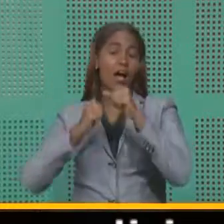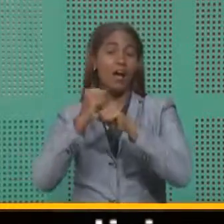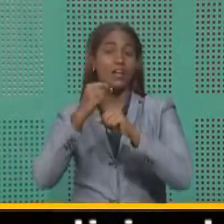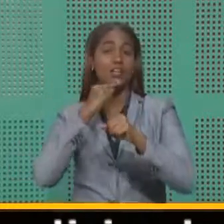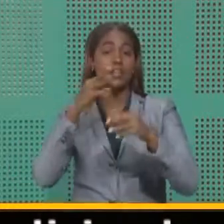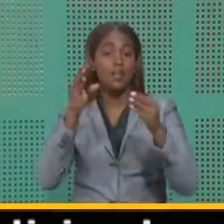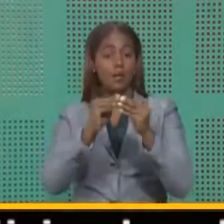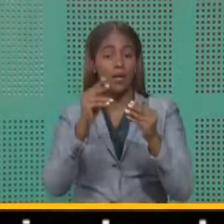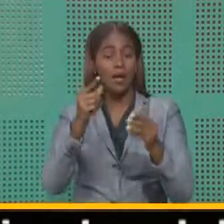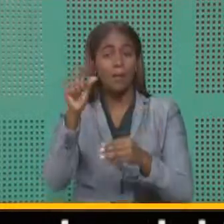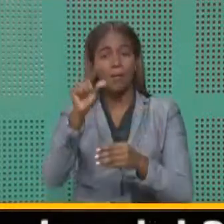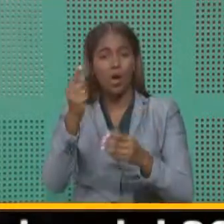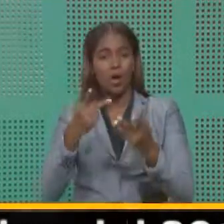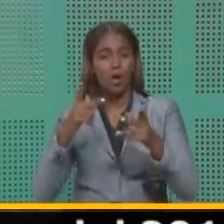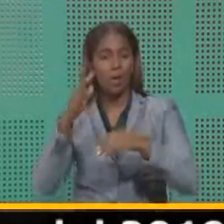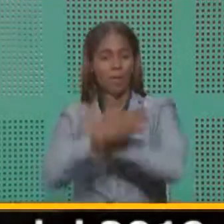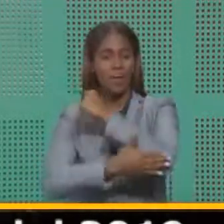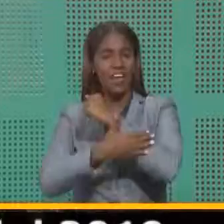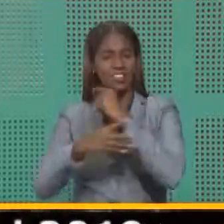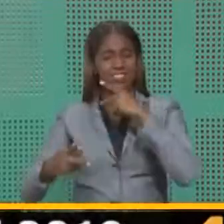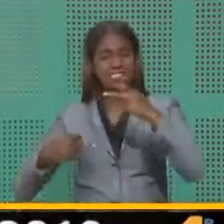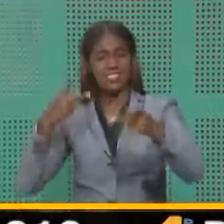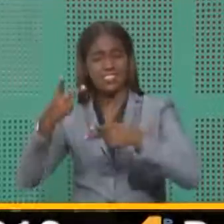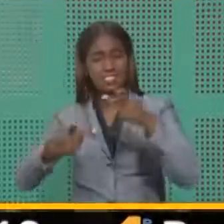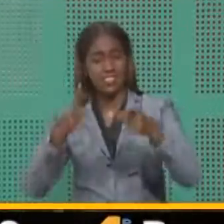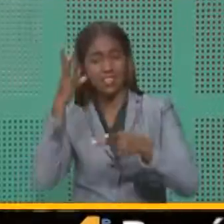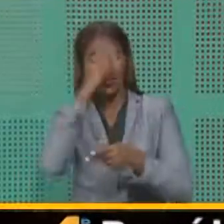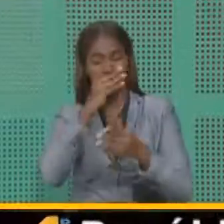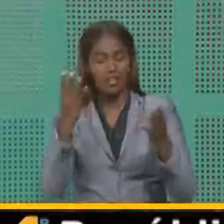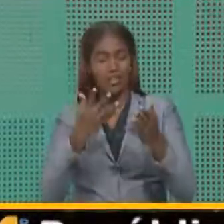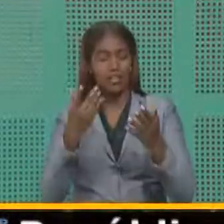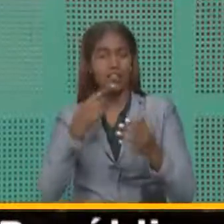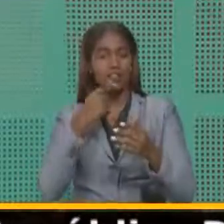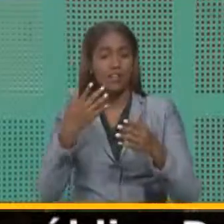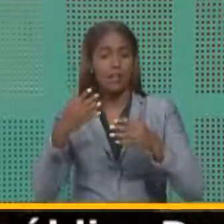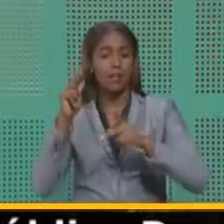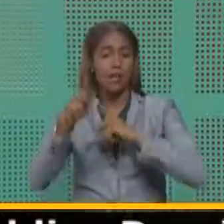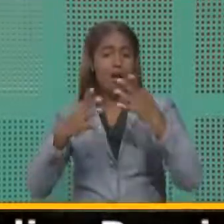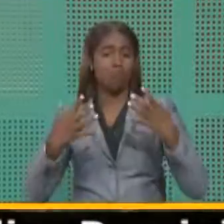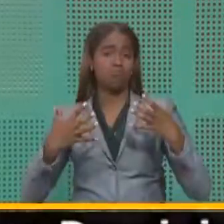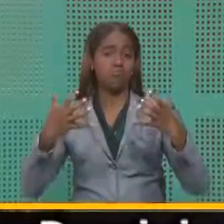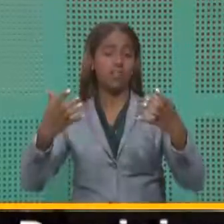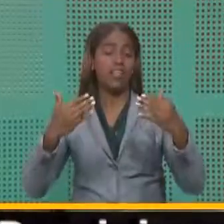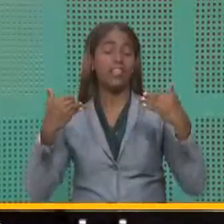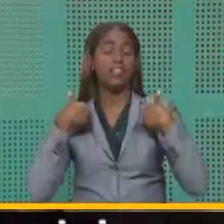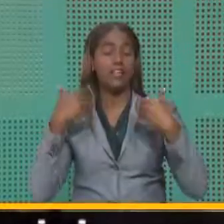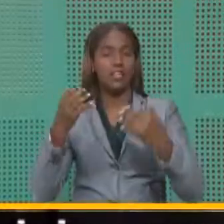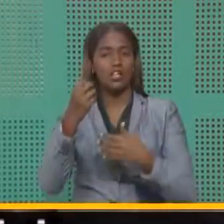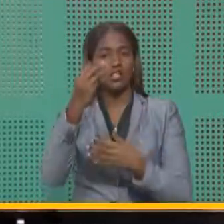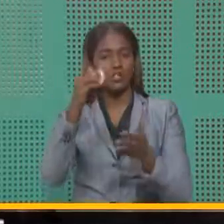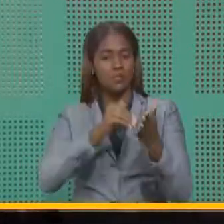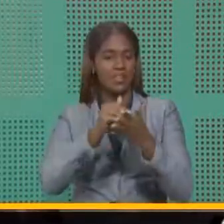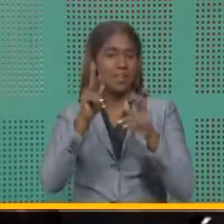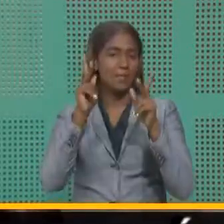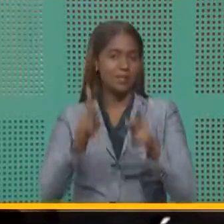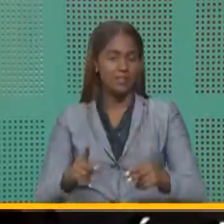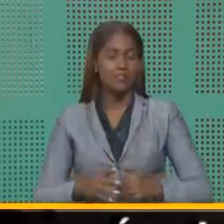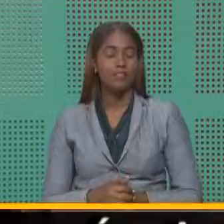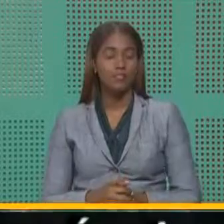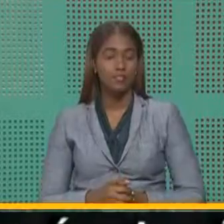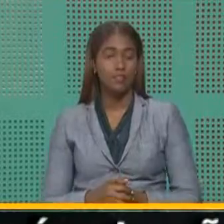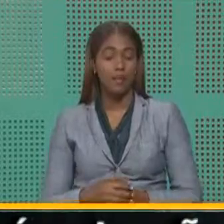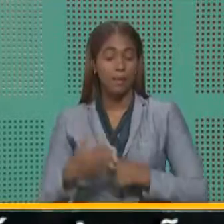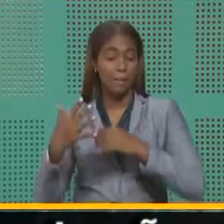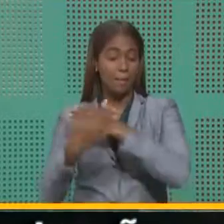focos turísticos de américa latina con una población que no alcanza los 12 millones de habitantes del país